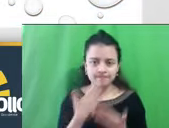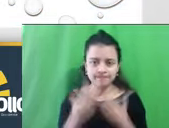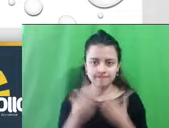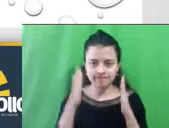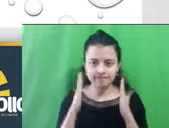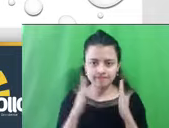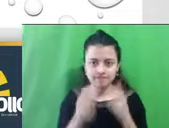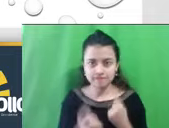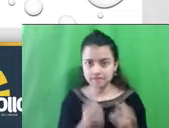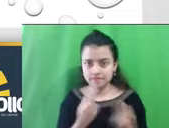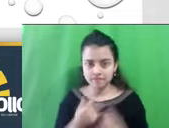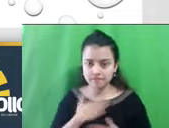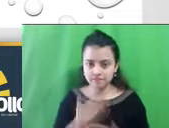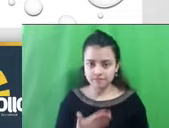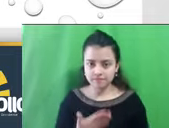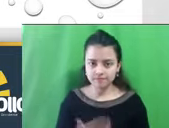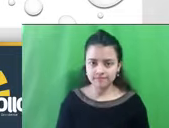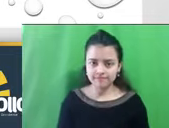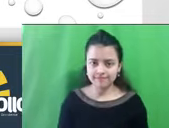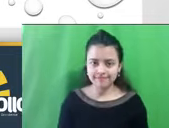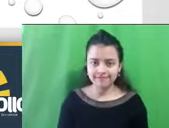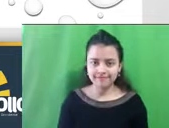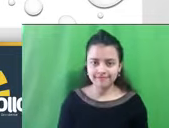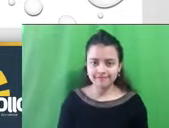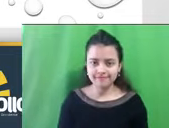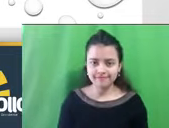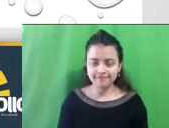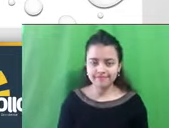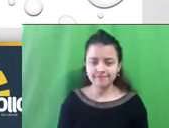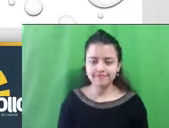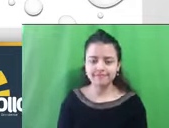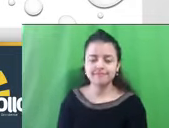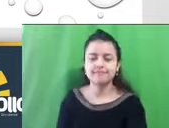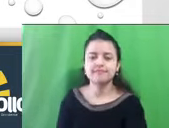duda, cualquier inquietud, estamos atentos.